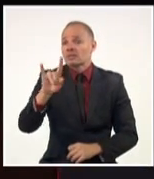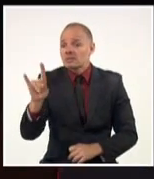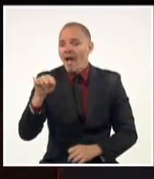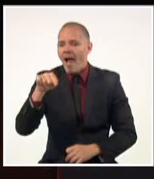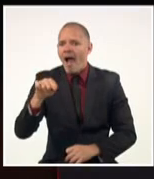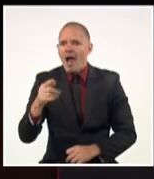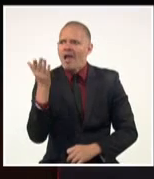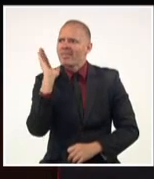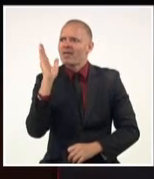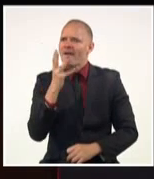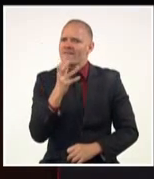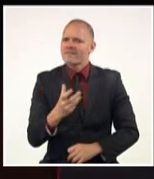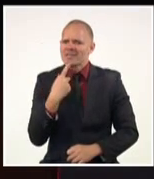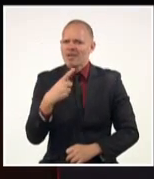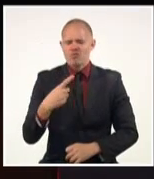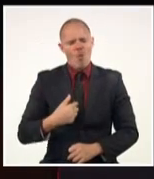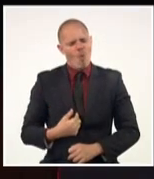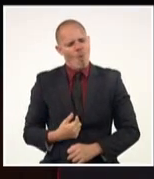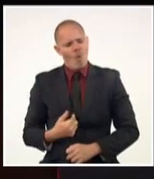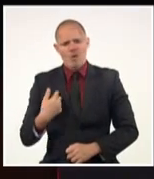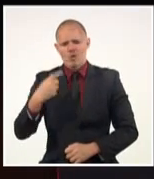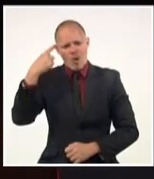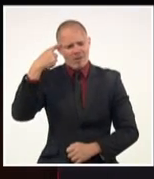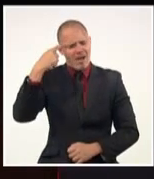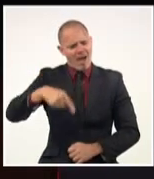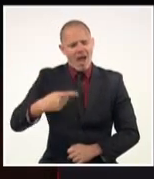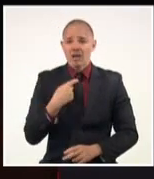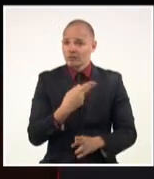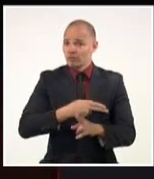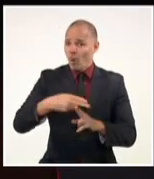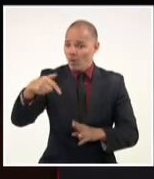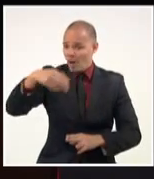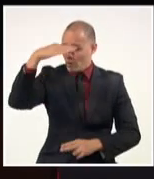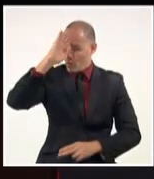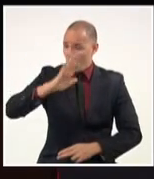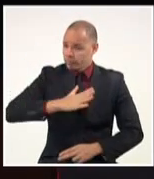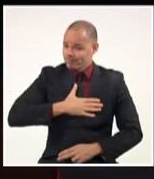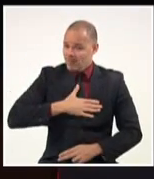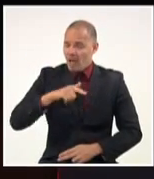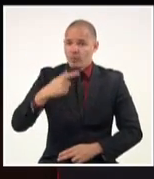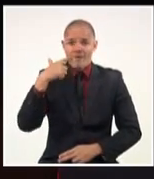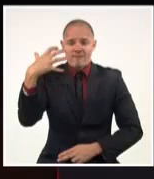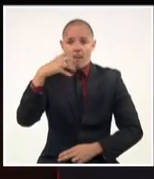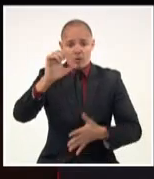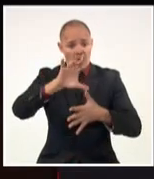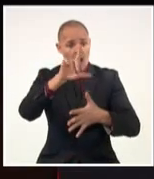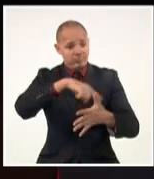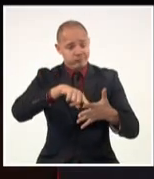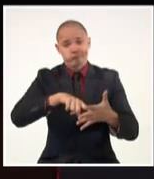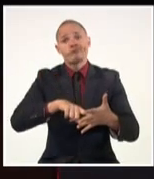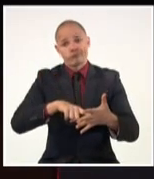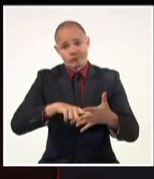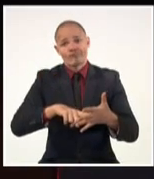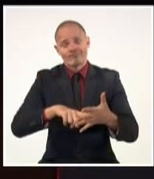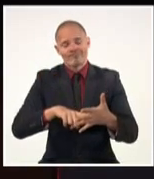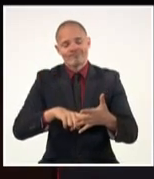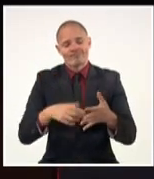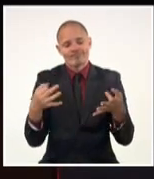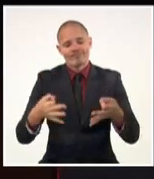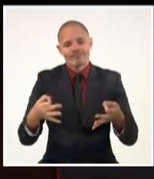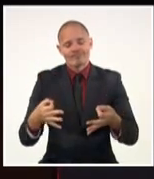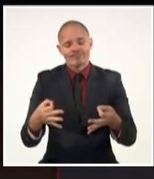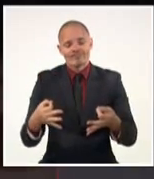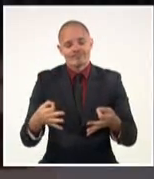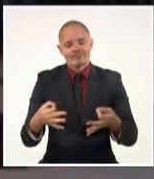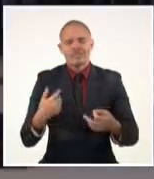un antes y un después en la historia de nuestra América. Todo resulta impresionante cuando se